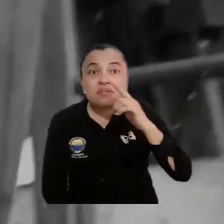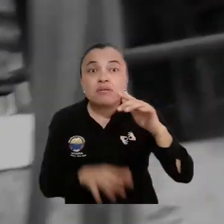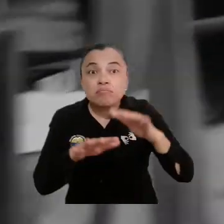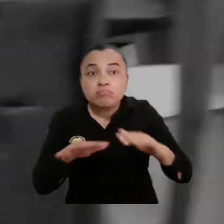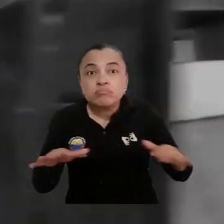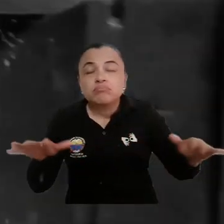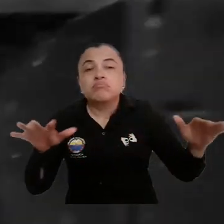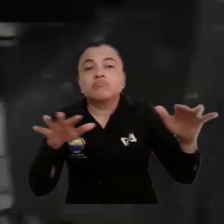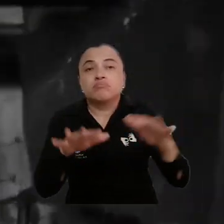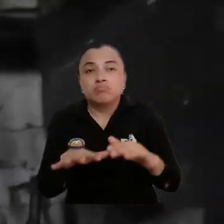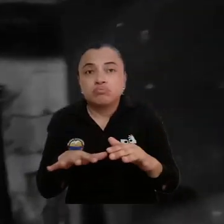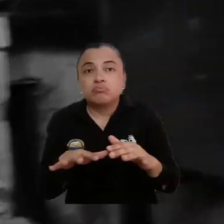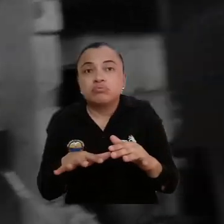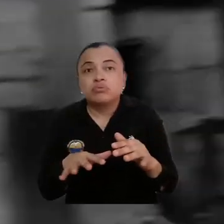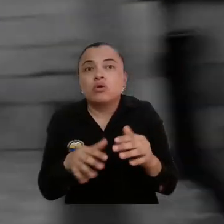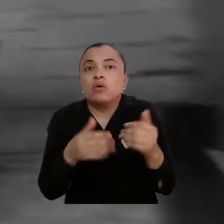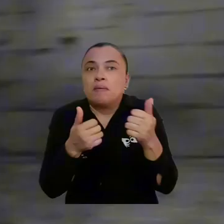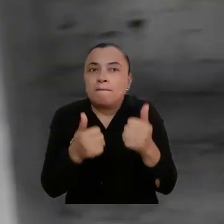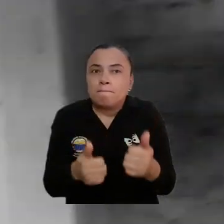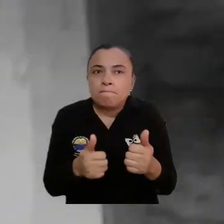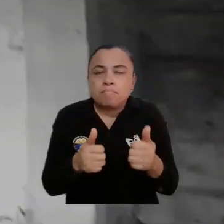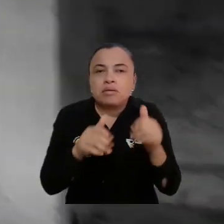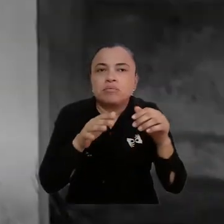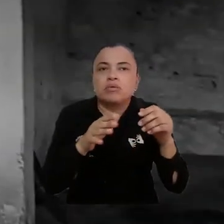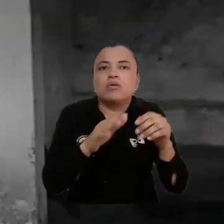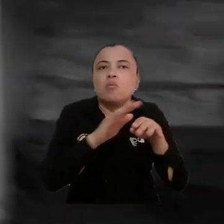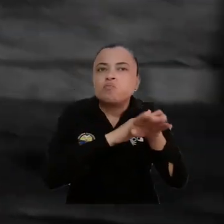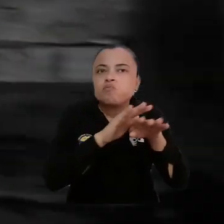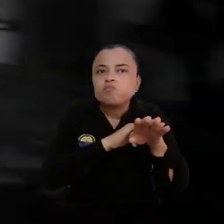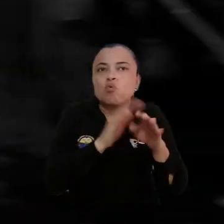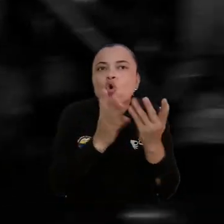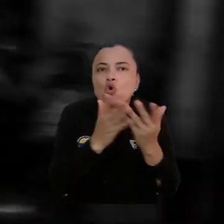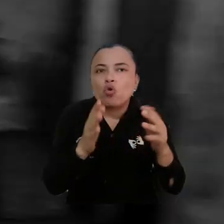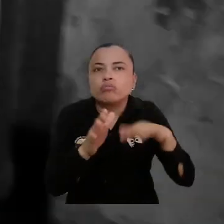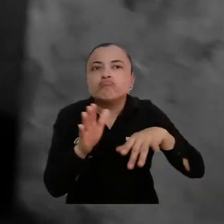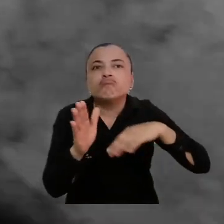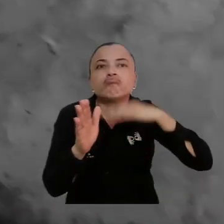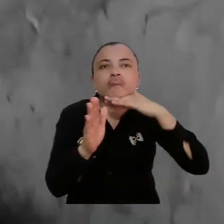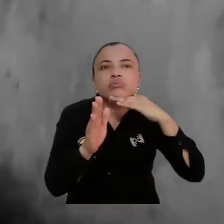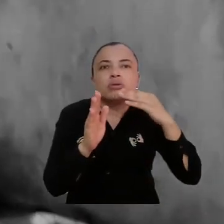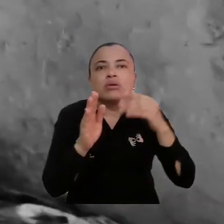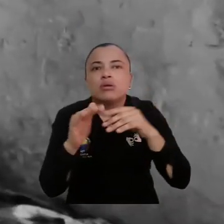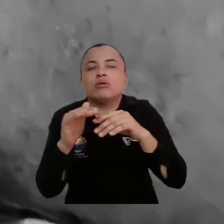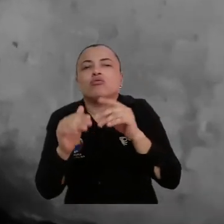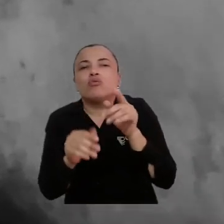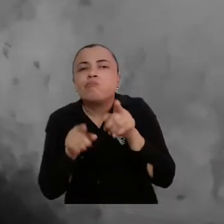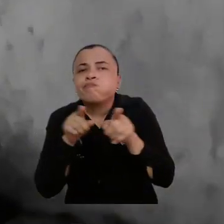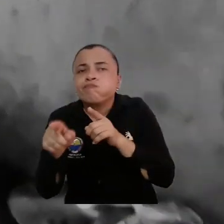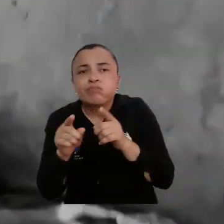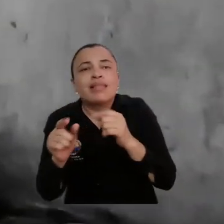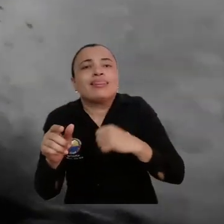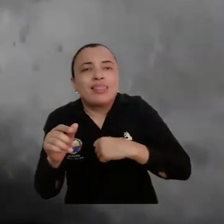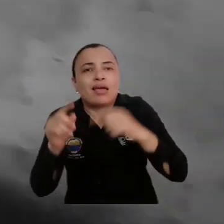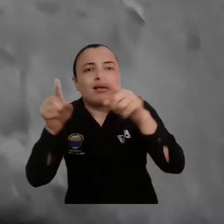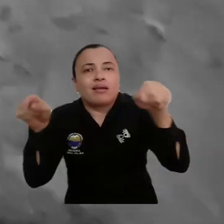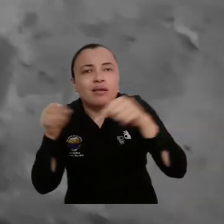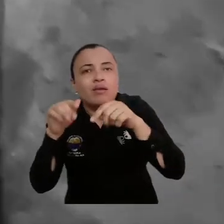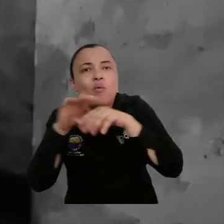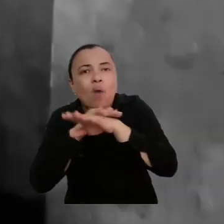depósito. Manzanares tenía su depósito, Las Nubes tenía su depósito, Onaca tenía su depósito, Girocasaca tenía su